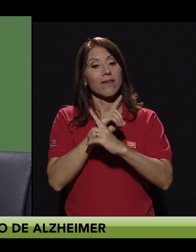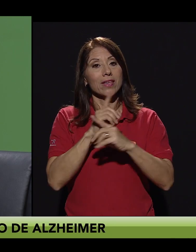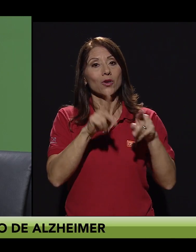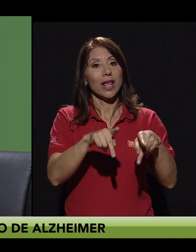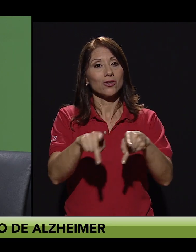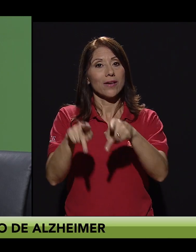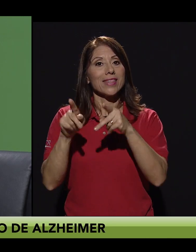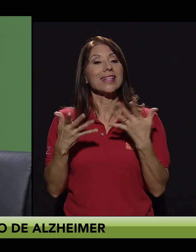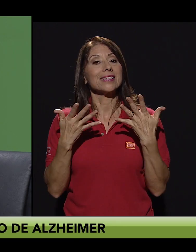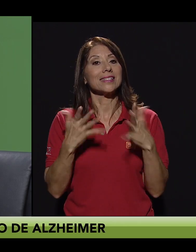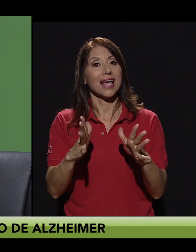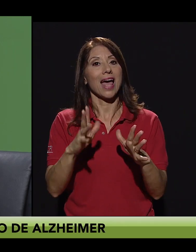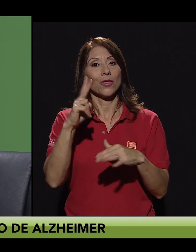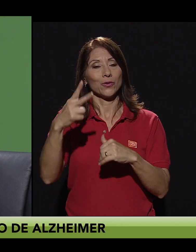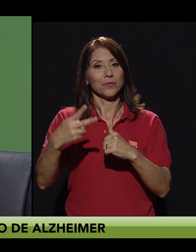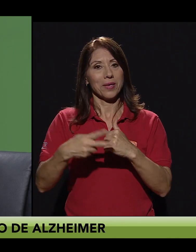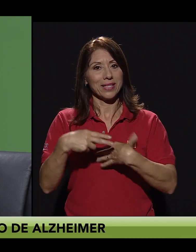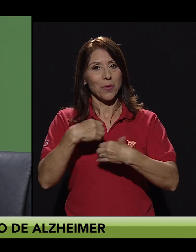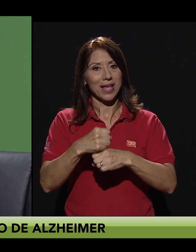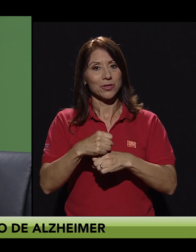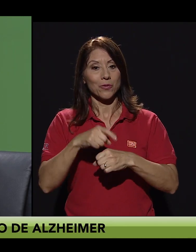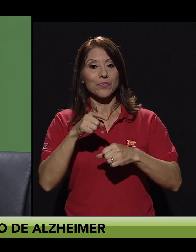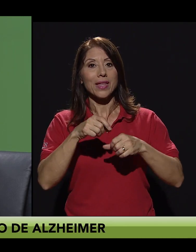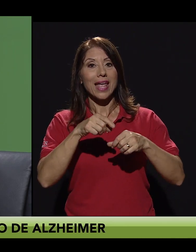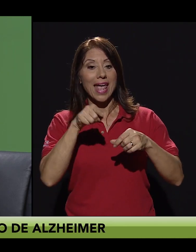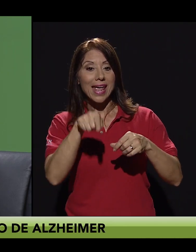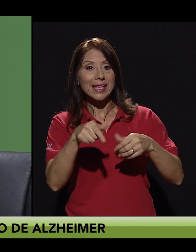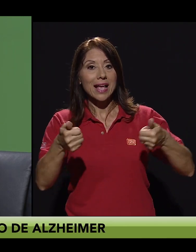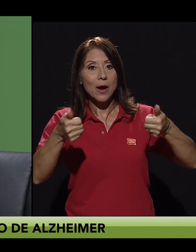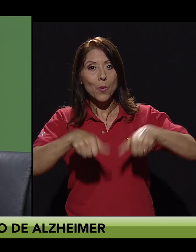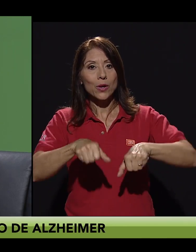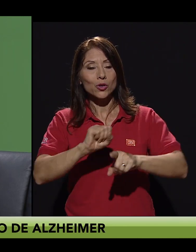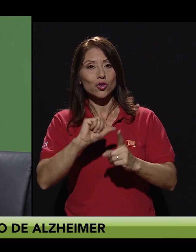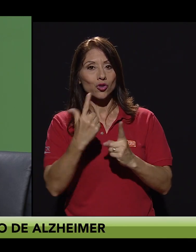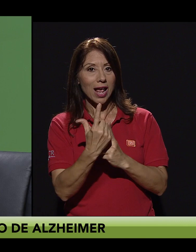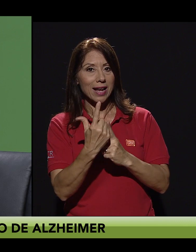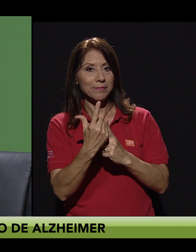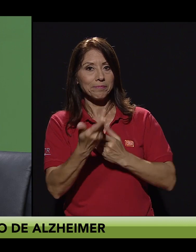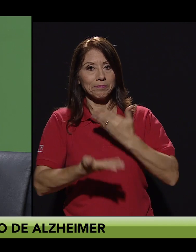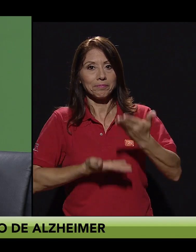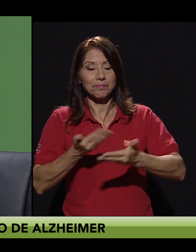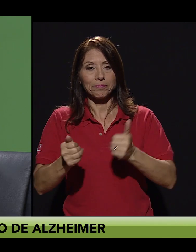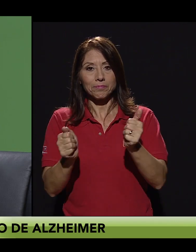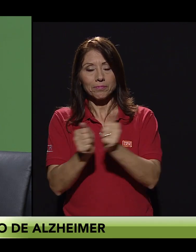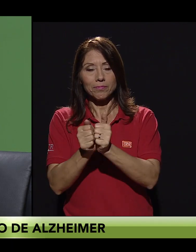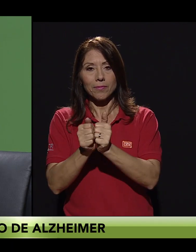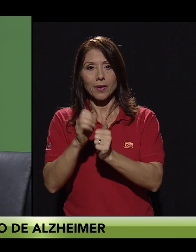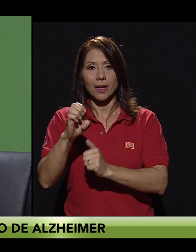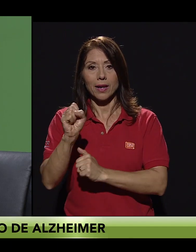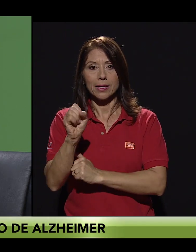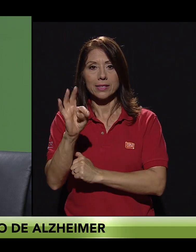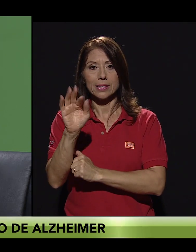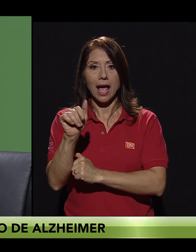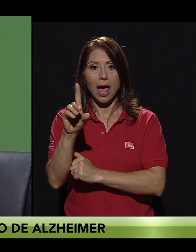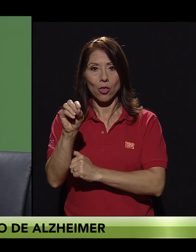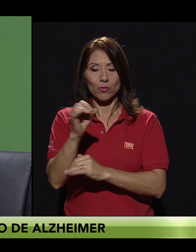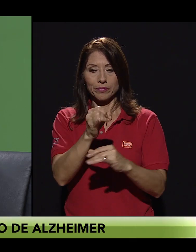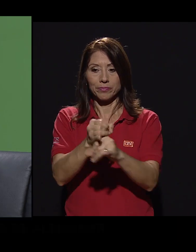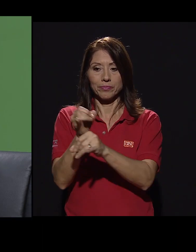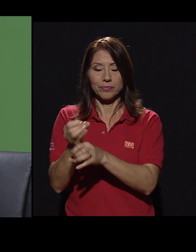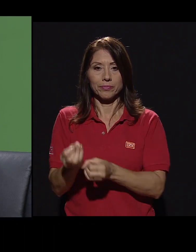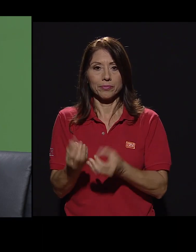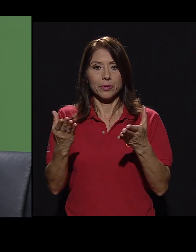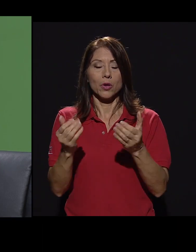En dos ocasiones Y en ese acuerdo social Surge En colaboración Con el Estado Con APAN